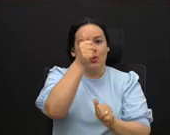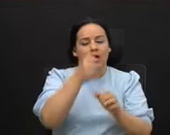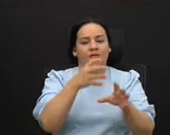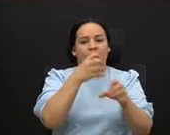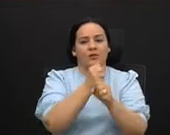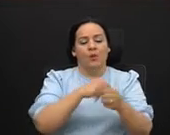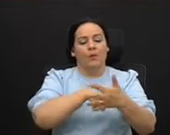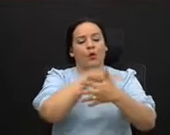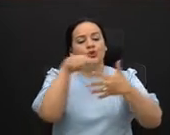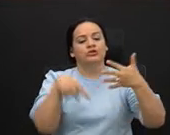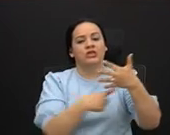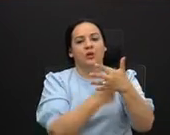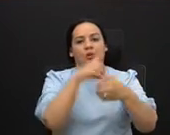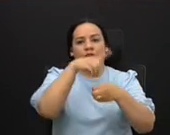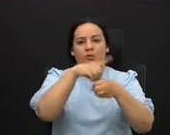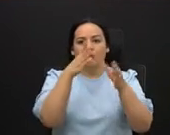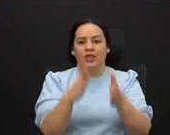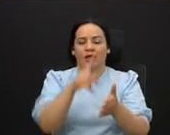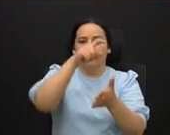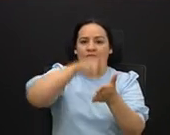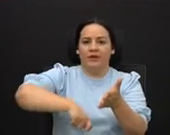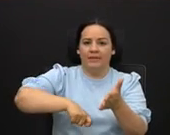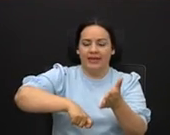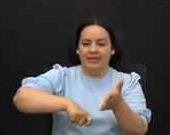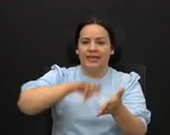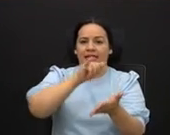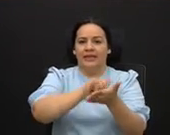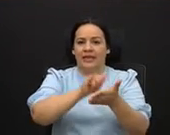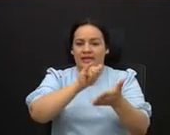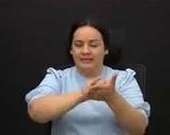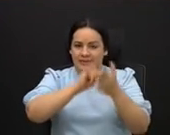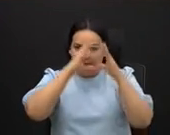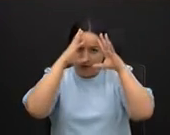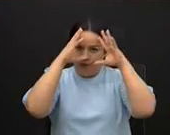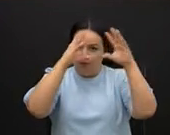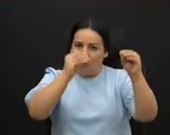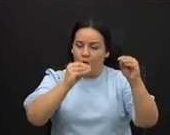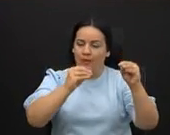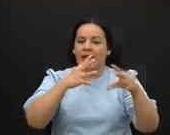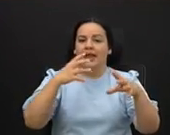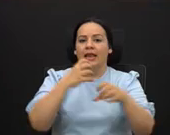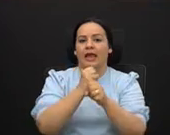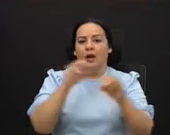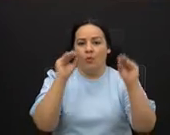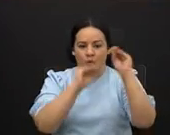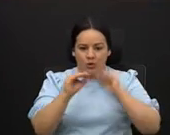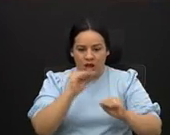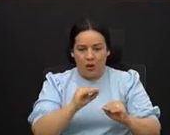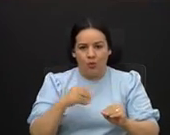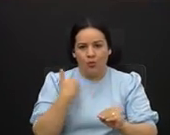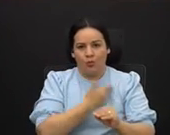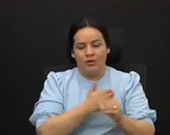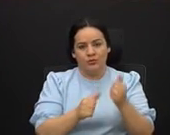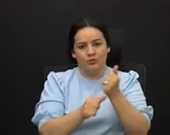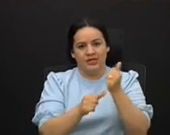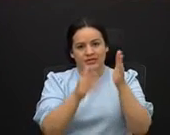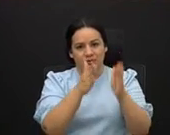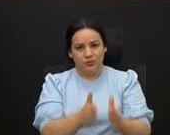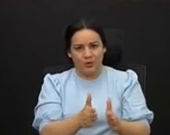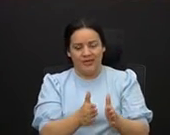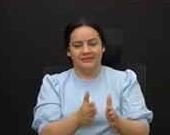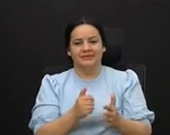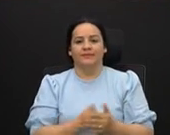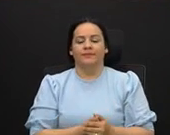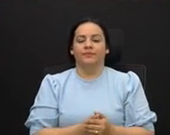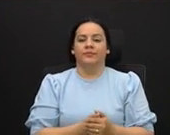los 5 diputados firmantes de ese informe y elaborado por nuestros asesores.